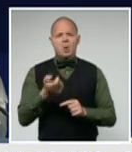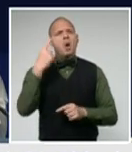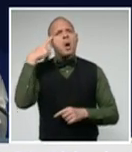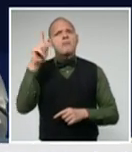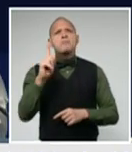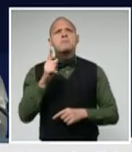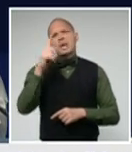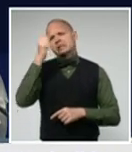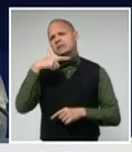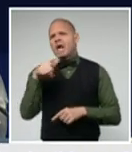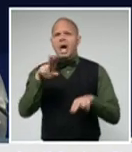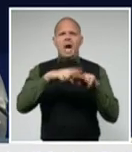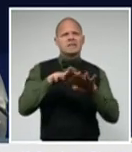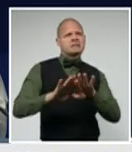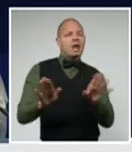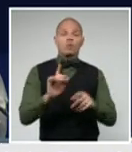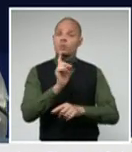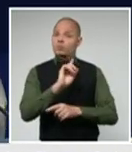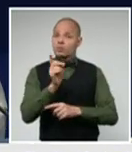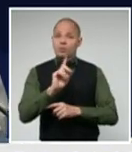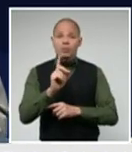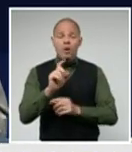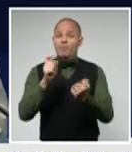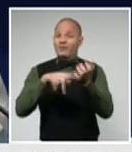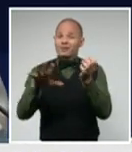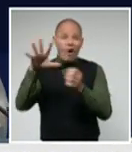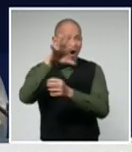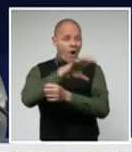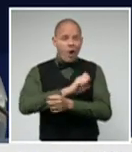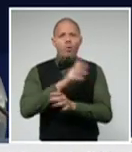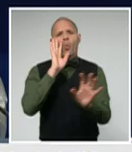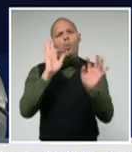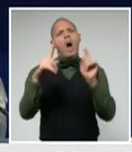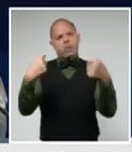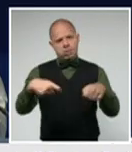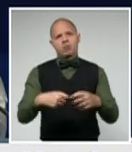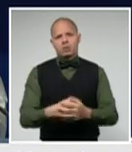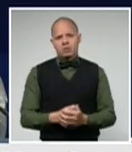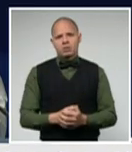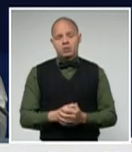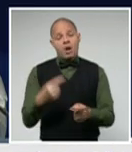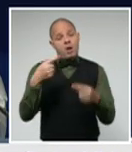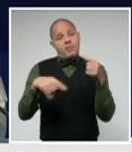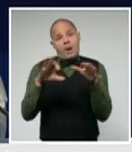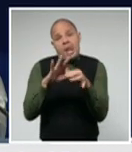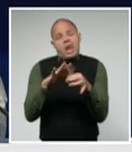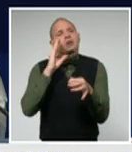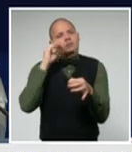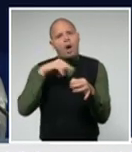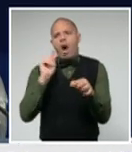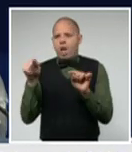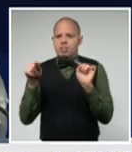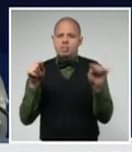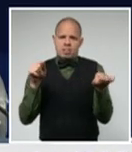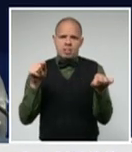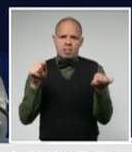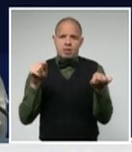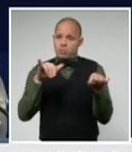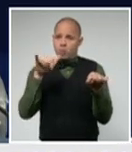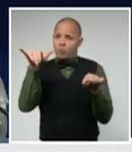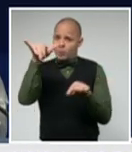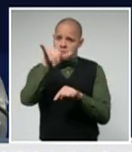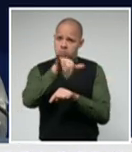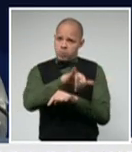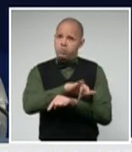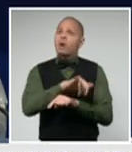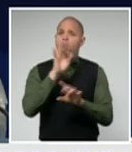otra. El riesgo lo tenemos en toda Cuba, lo que en los lugares donde ya tenemos identificada la transmisión, pues